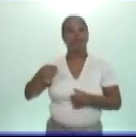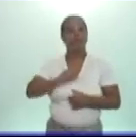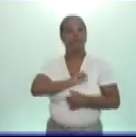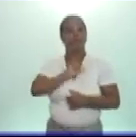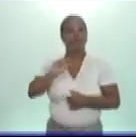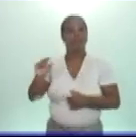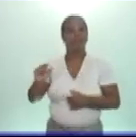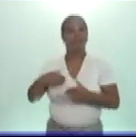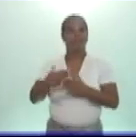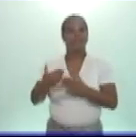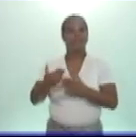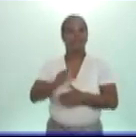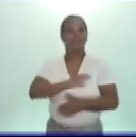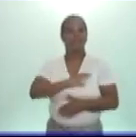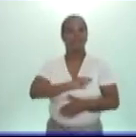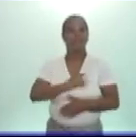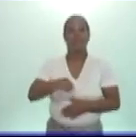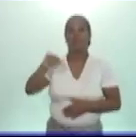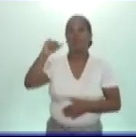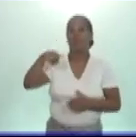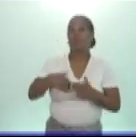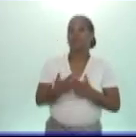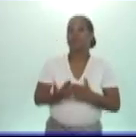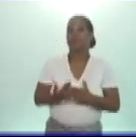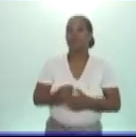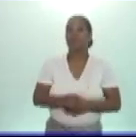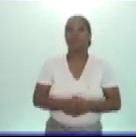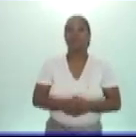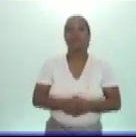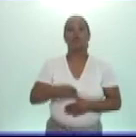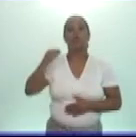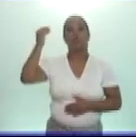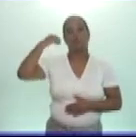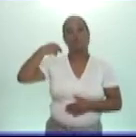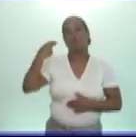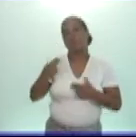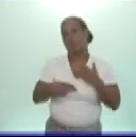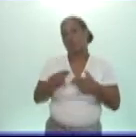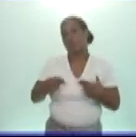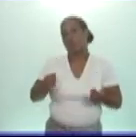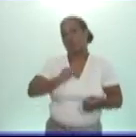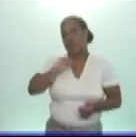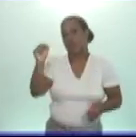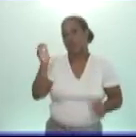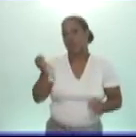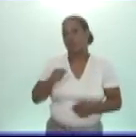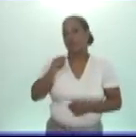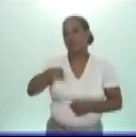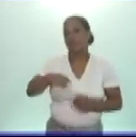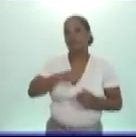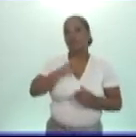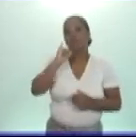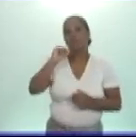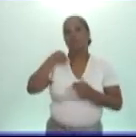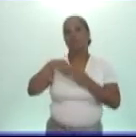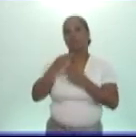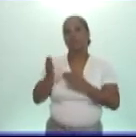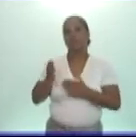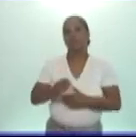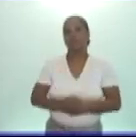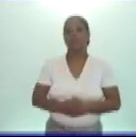gana diario por los 6 días, yo sé lo que este ha ganado en esos